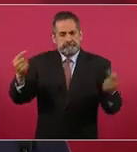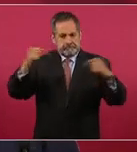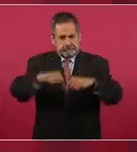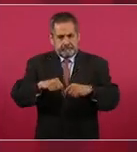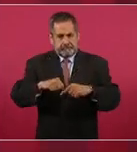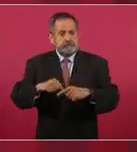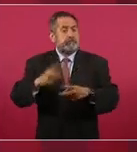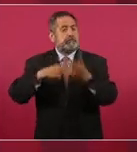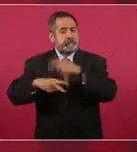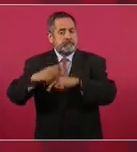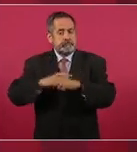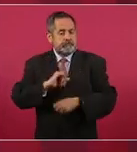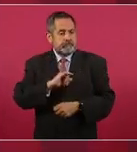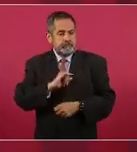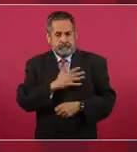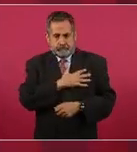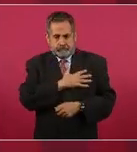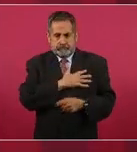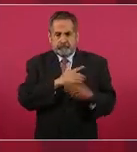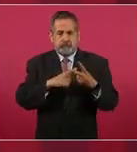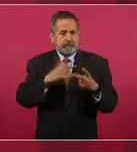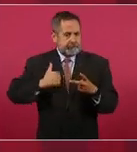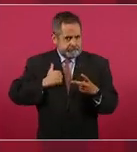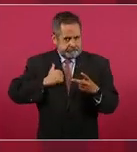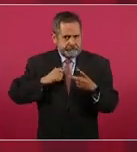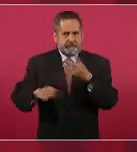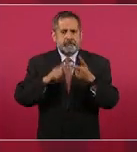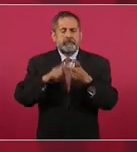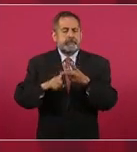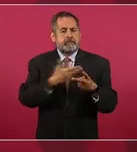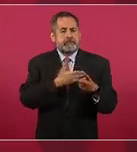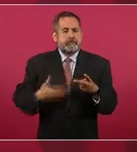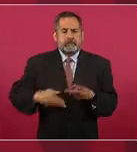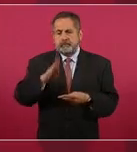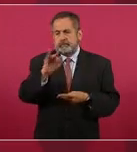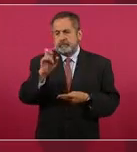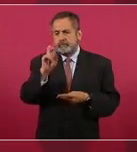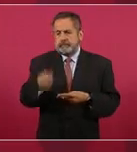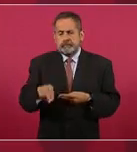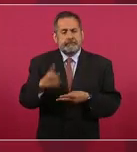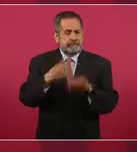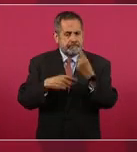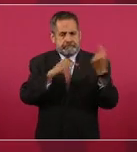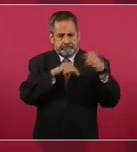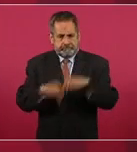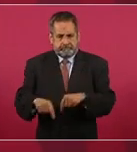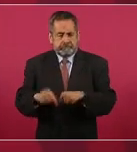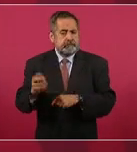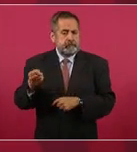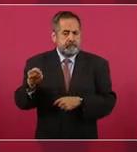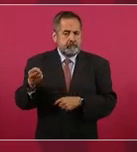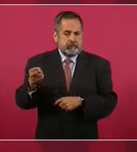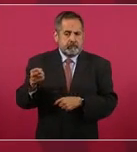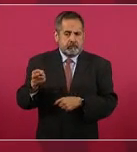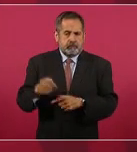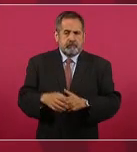primer ministro Trudeau y viene el presidente Biden. En noviembre,